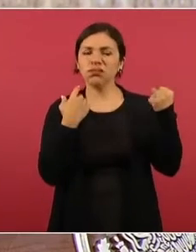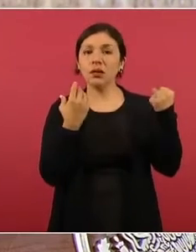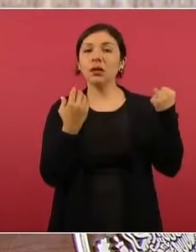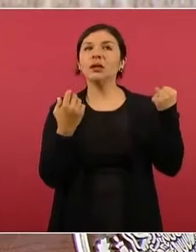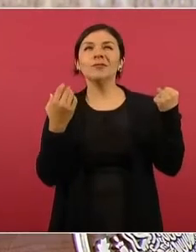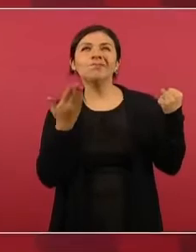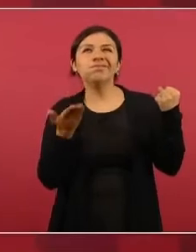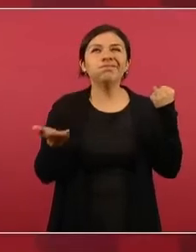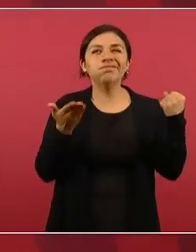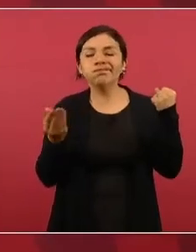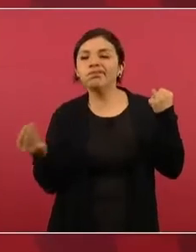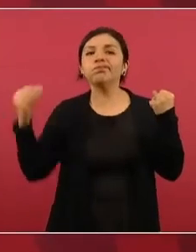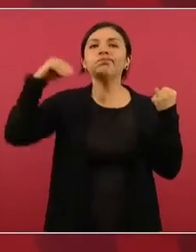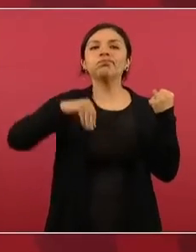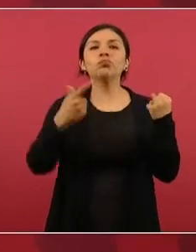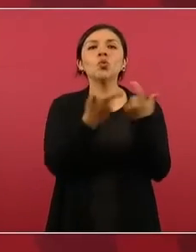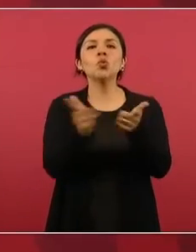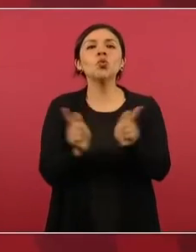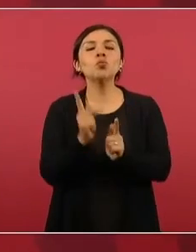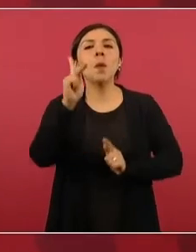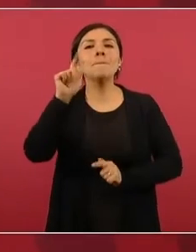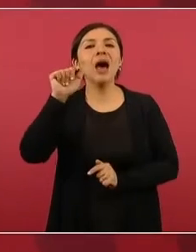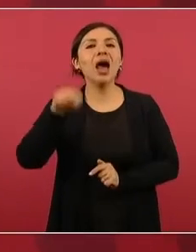en 1939,